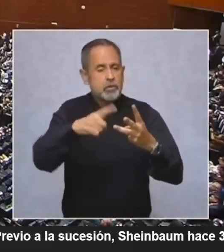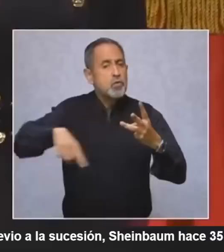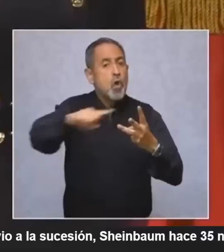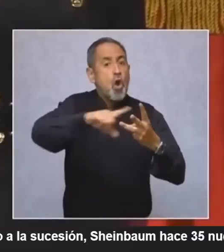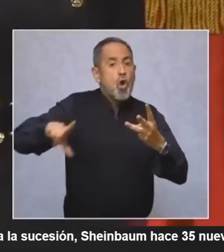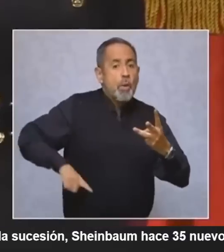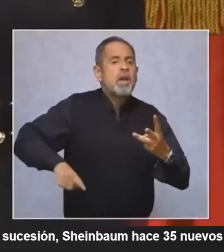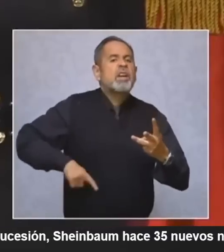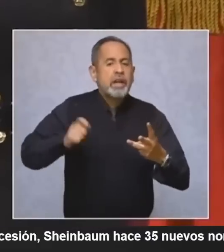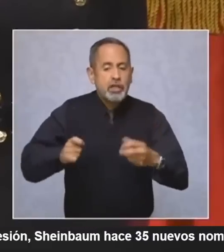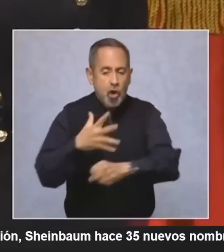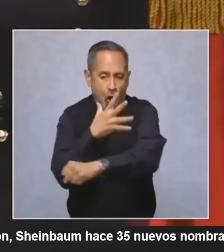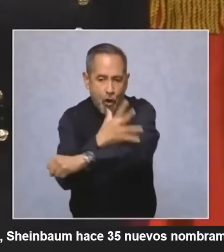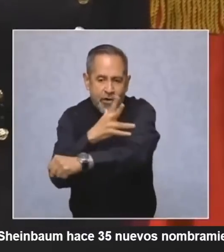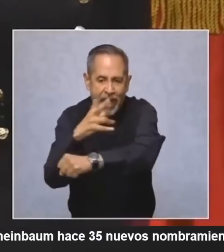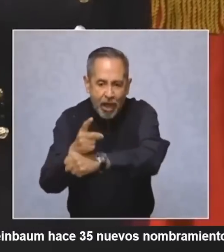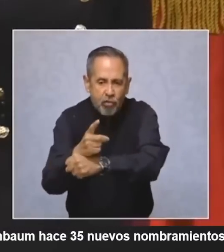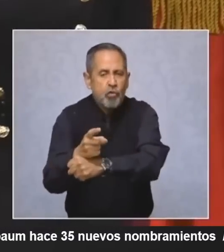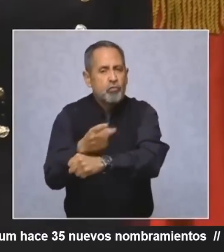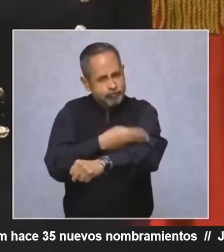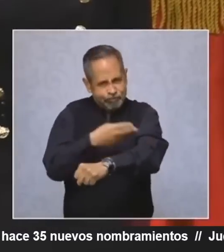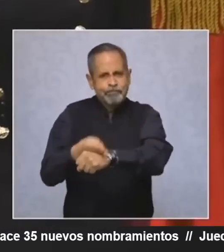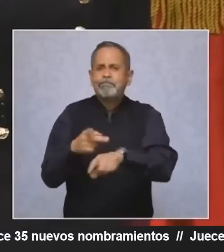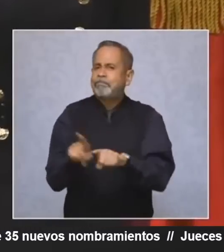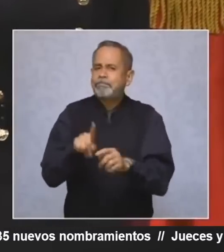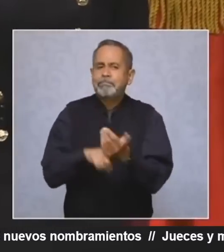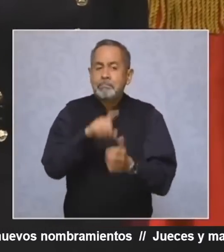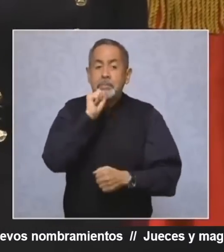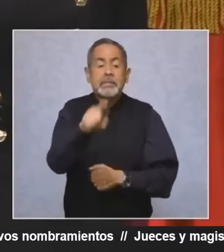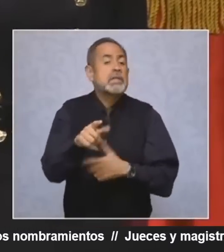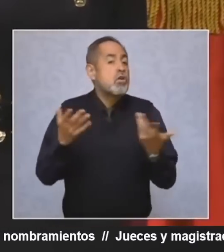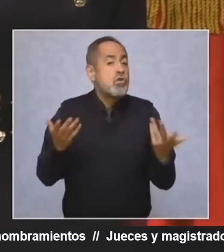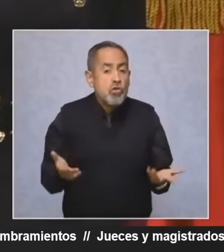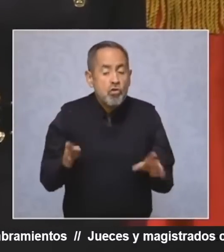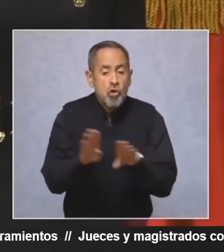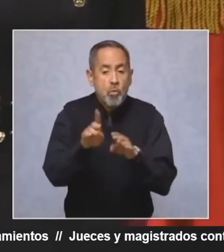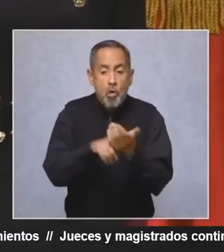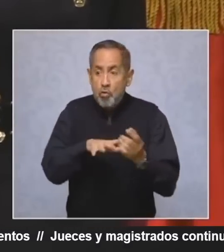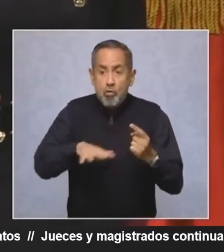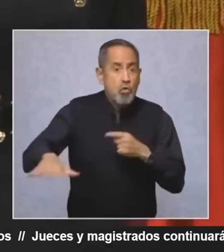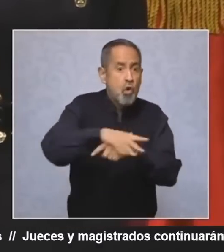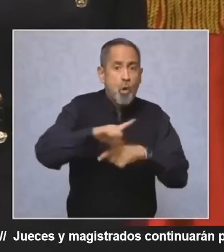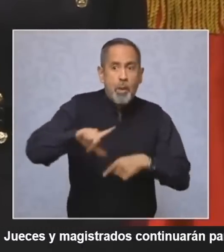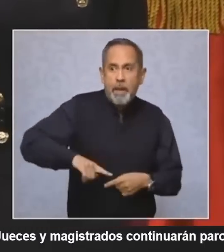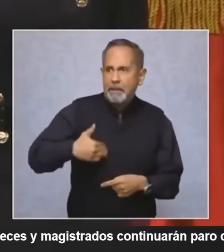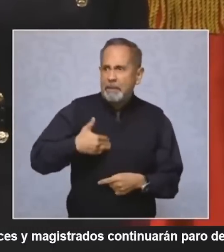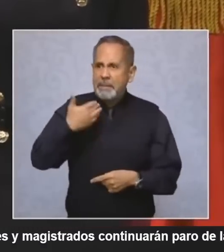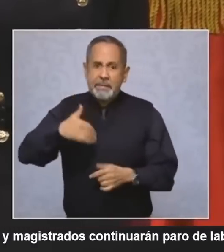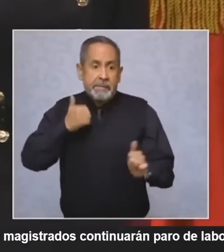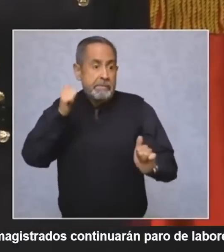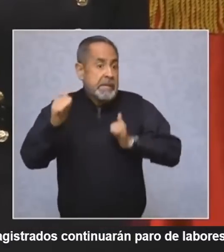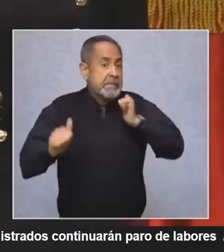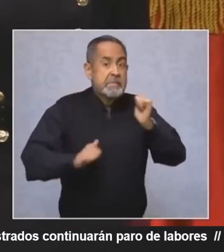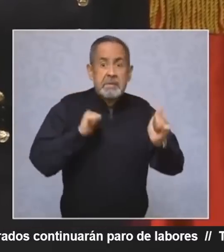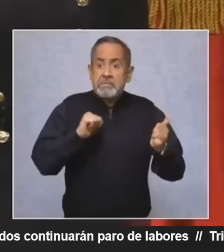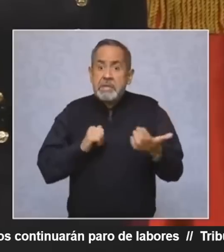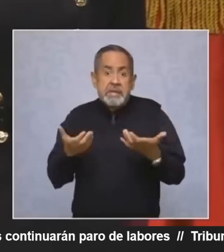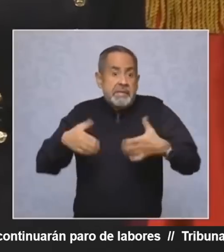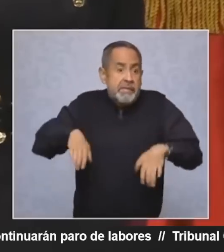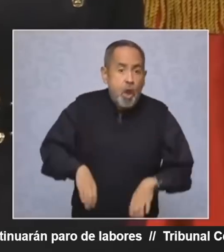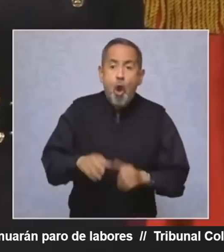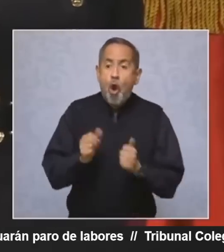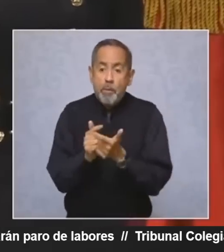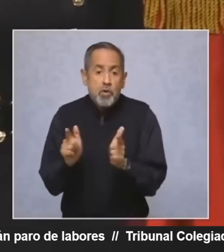debemos ser honrados y honestos. El uso de las estructuras de gobierno para el beneficio personal o de